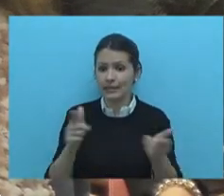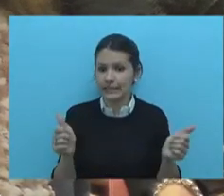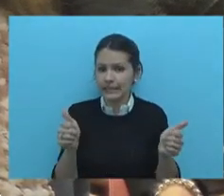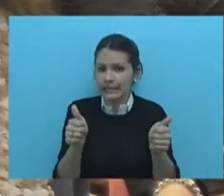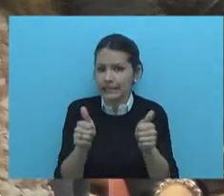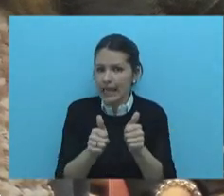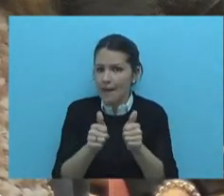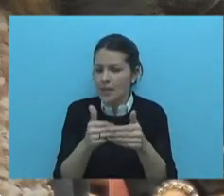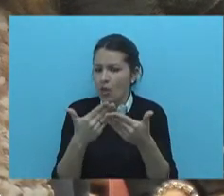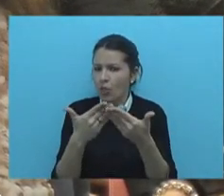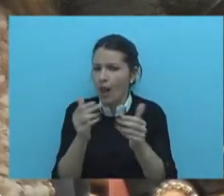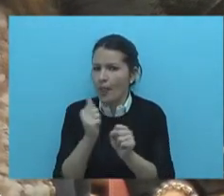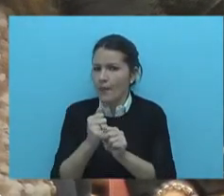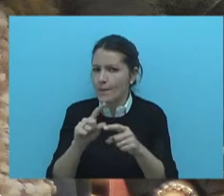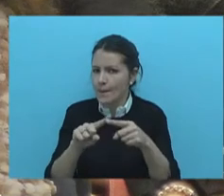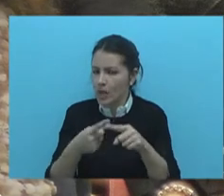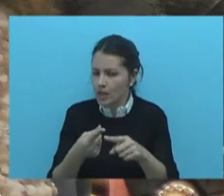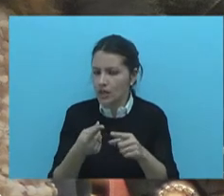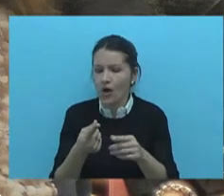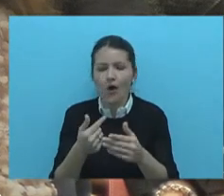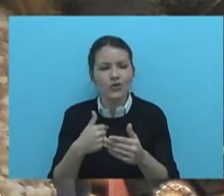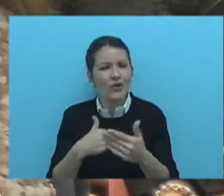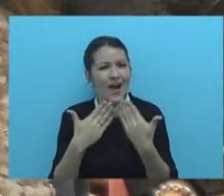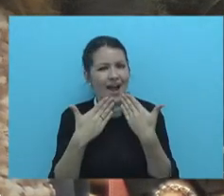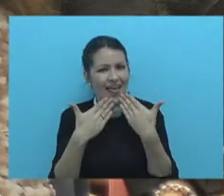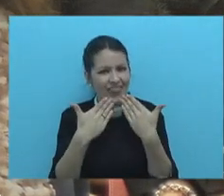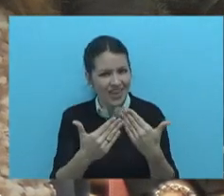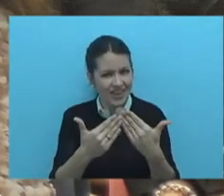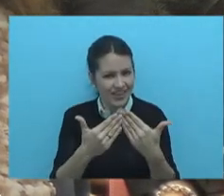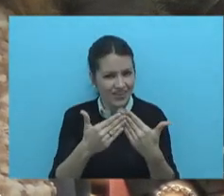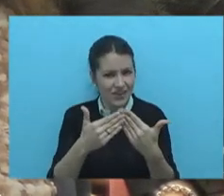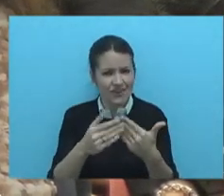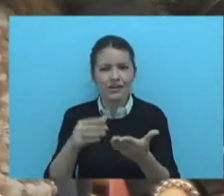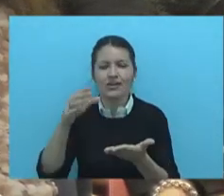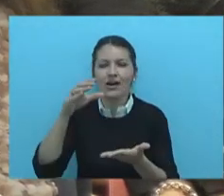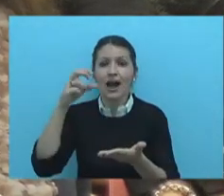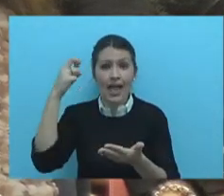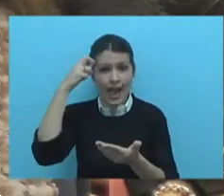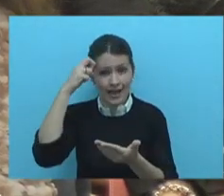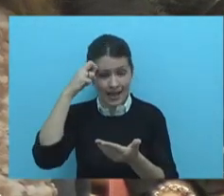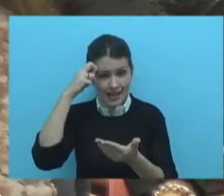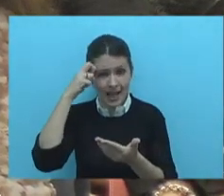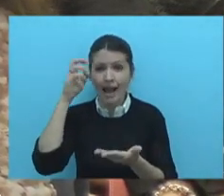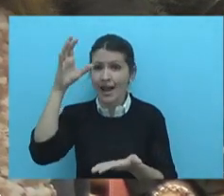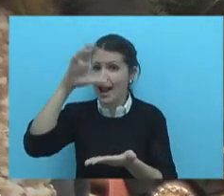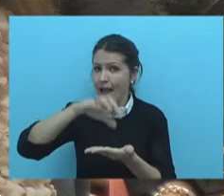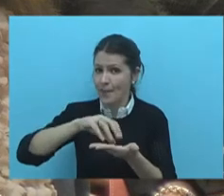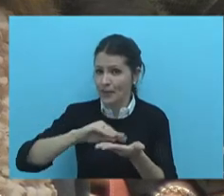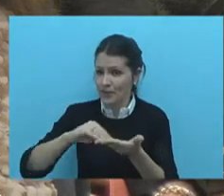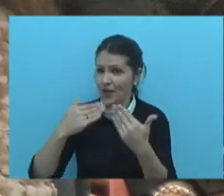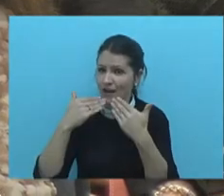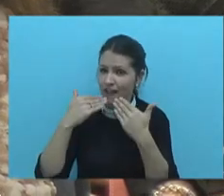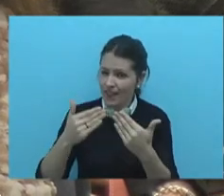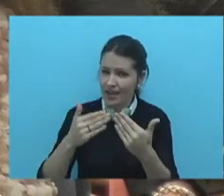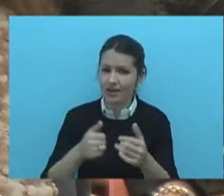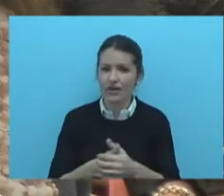actividad política. Así que yo agradezco a la Cámara que nos da esta oportunidad, no solo de estar acá, sino acompañarlos a